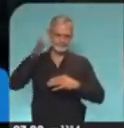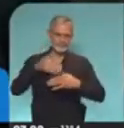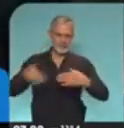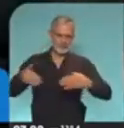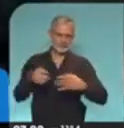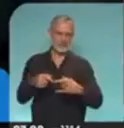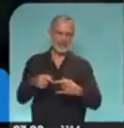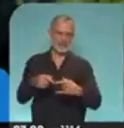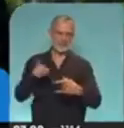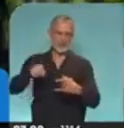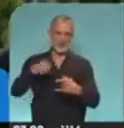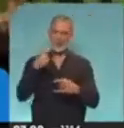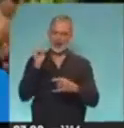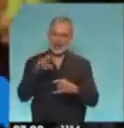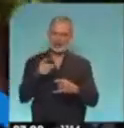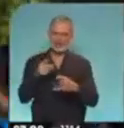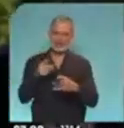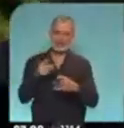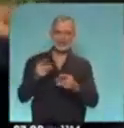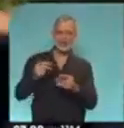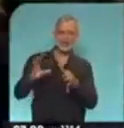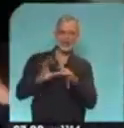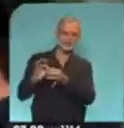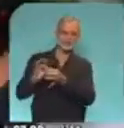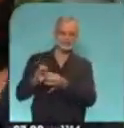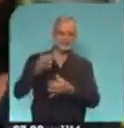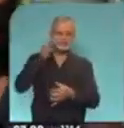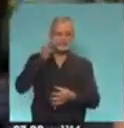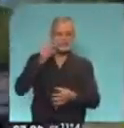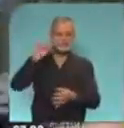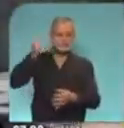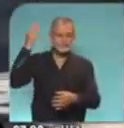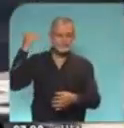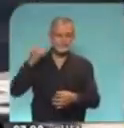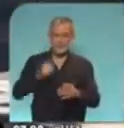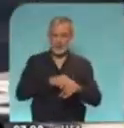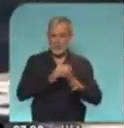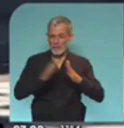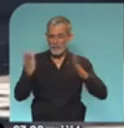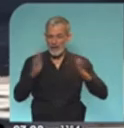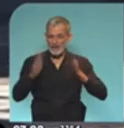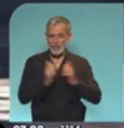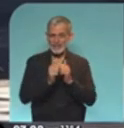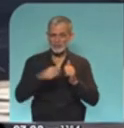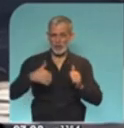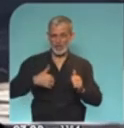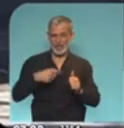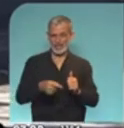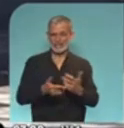del presente referenciándolos con circunstancias vividas en aquel oscuro y nefasto periodo de la historia argentina,